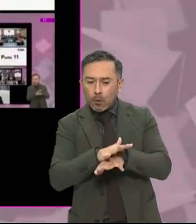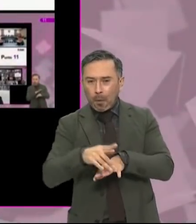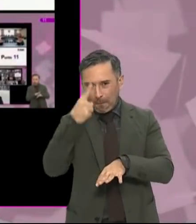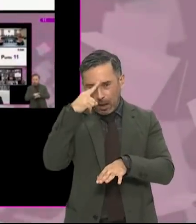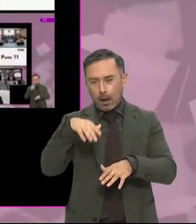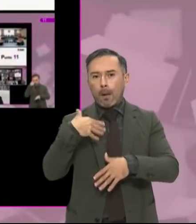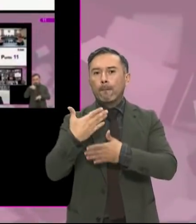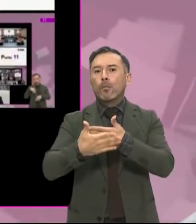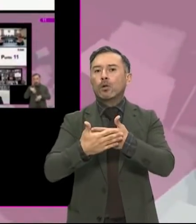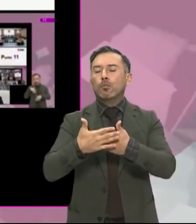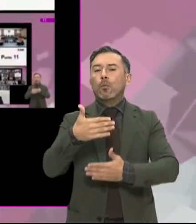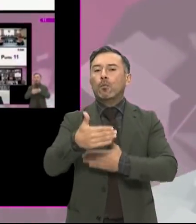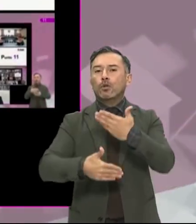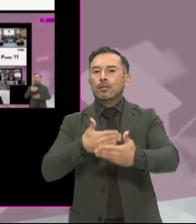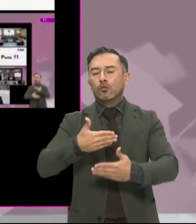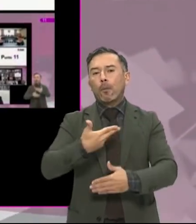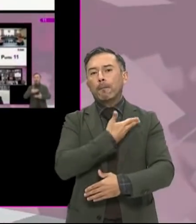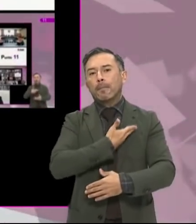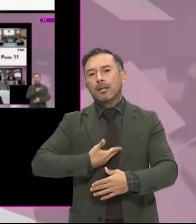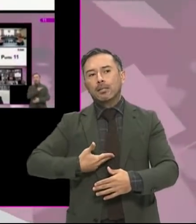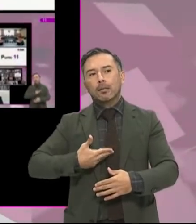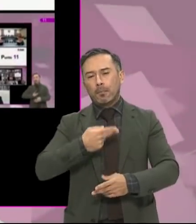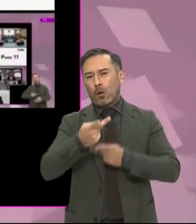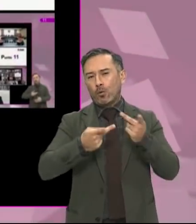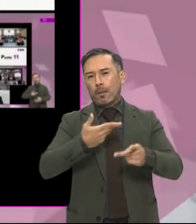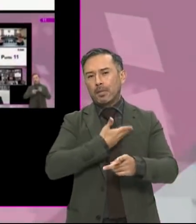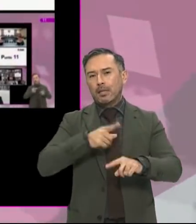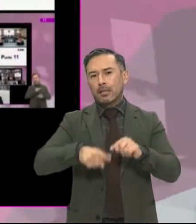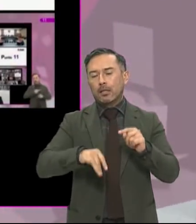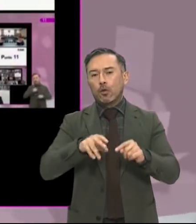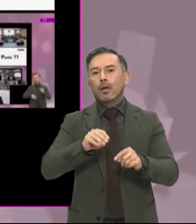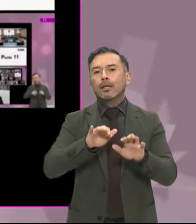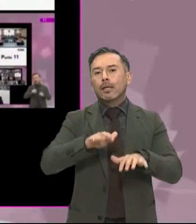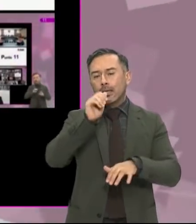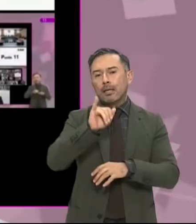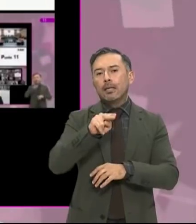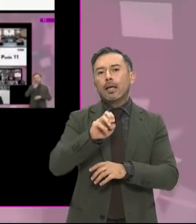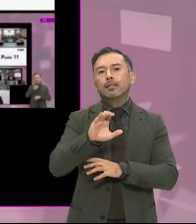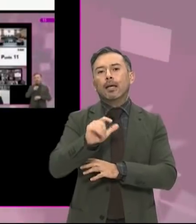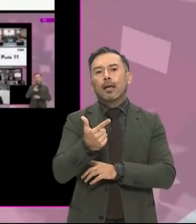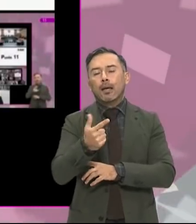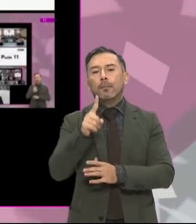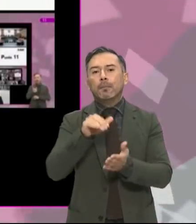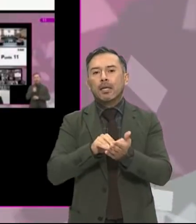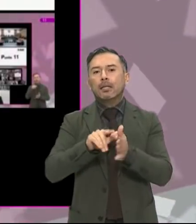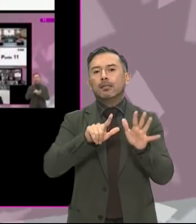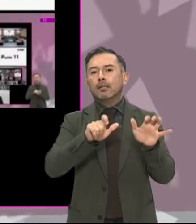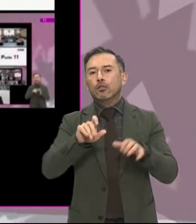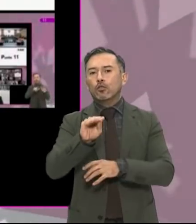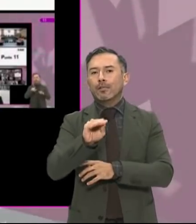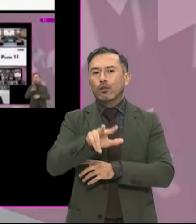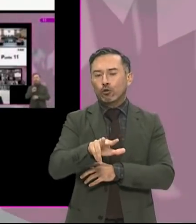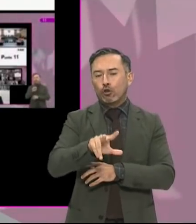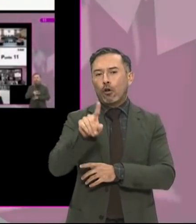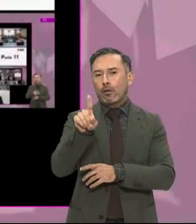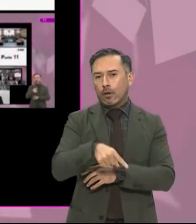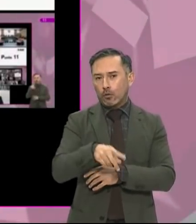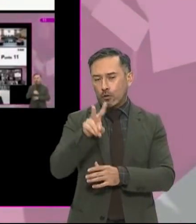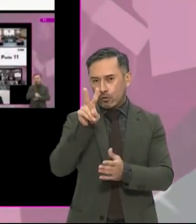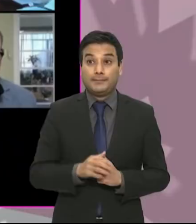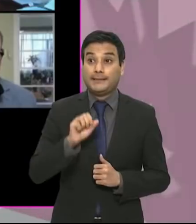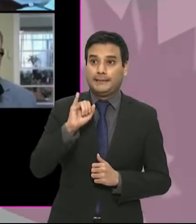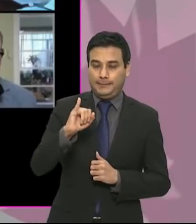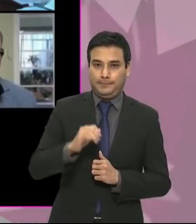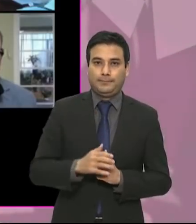ello hacer frente al déficit que aún tiene la autoridad electoral y llevar a cabo la revocación de mandato. El proyecto señala que